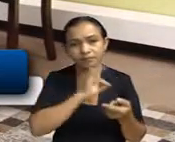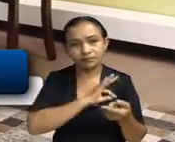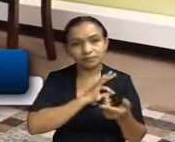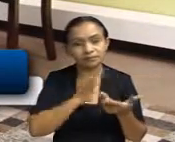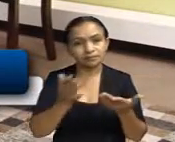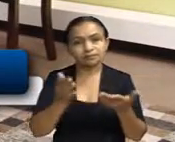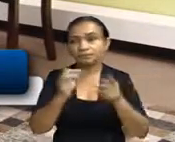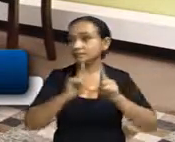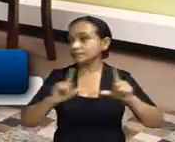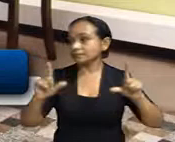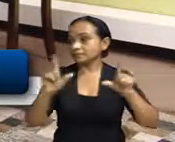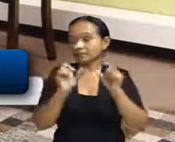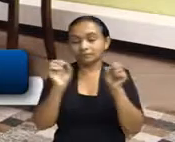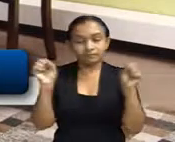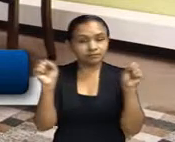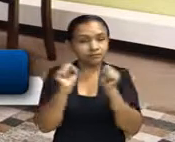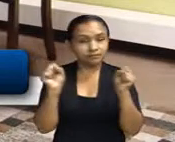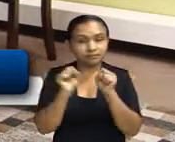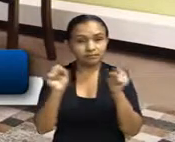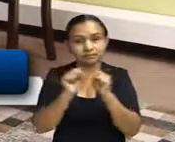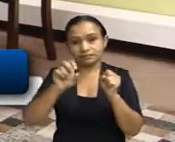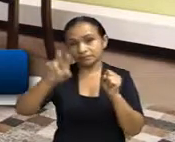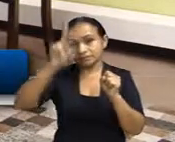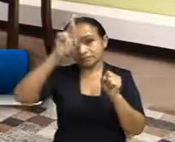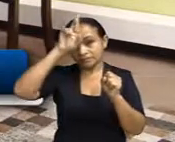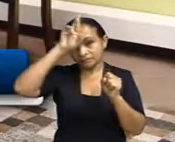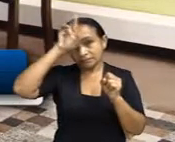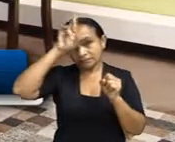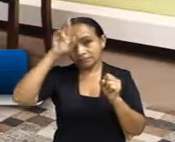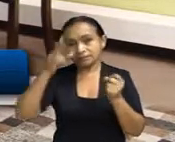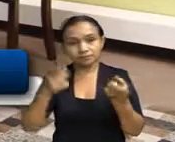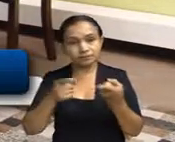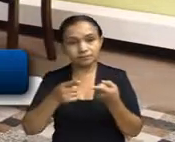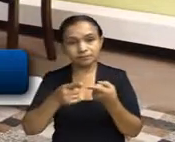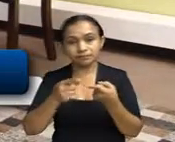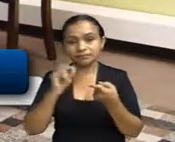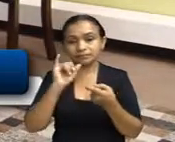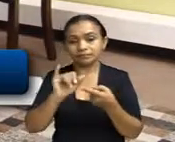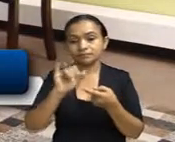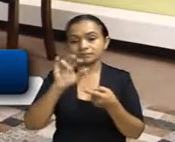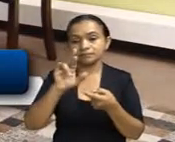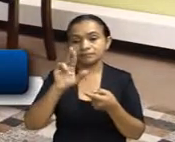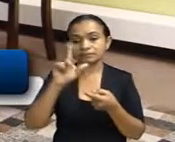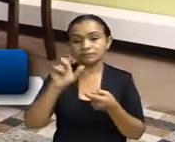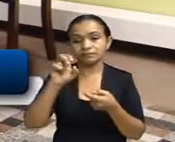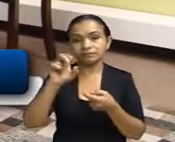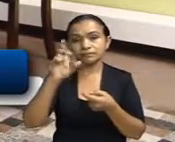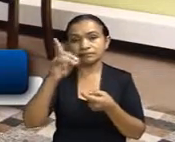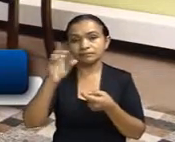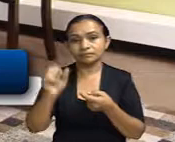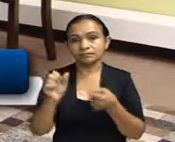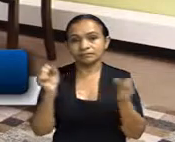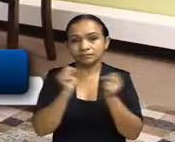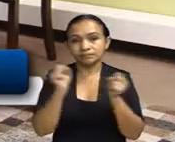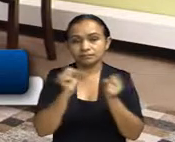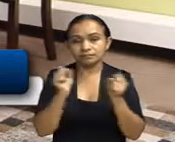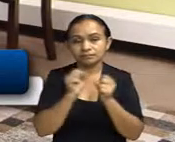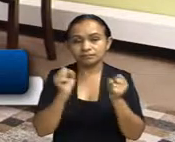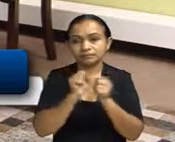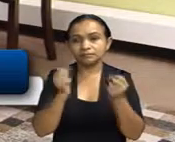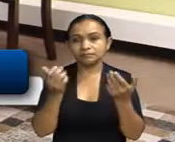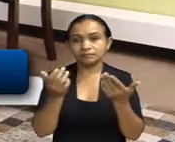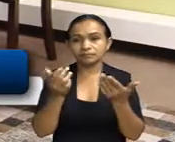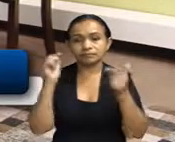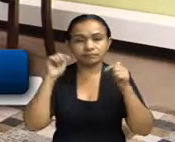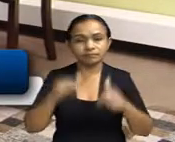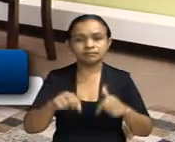son lugares muy helados, muy frío, en Rusia, en Irlanda, Gran Bretaña, son lugares muy fríos. Sí, acá por